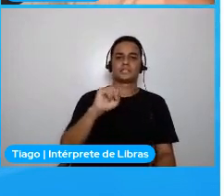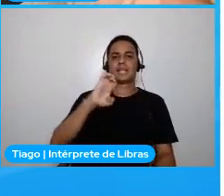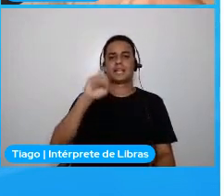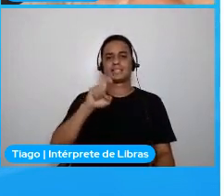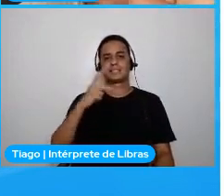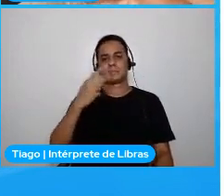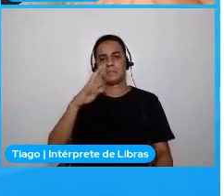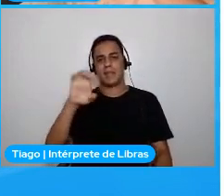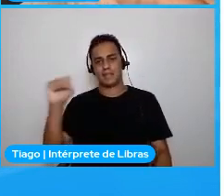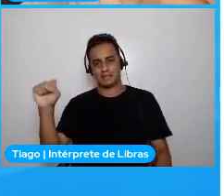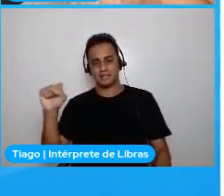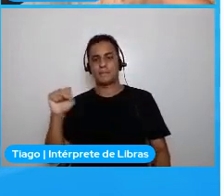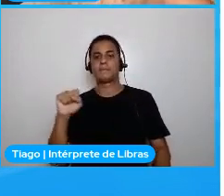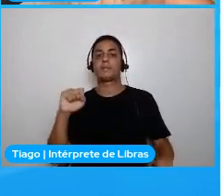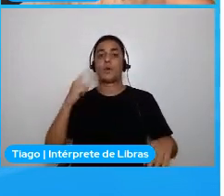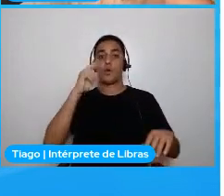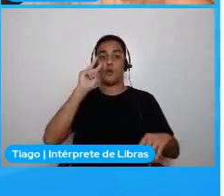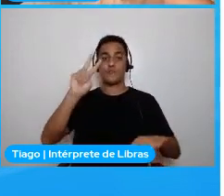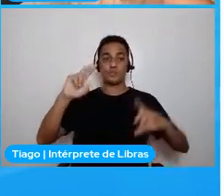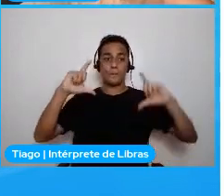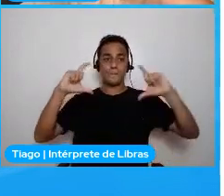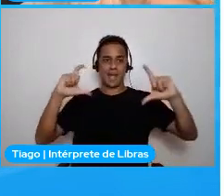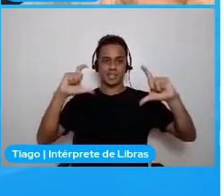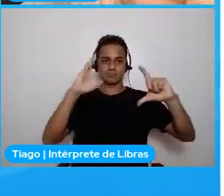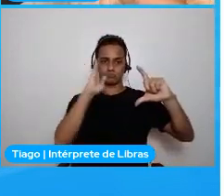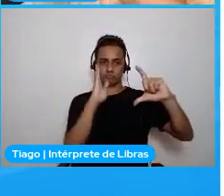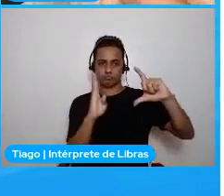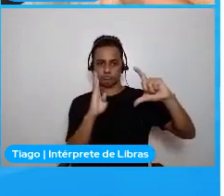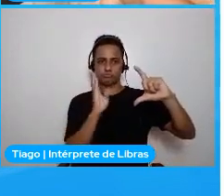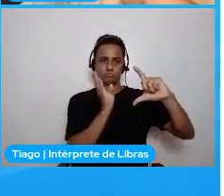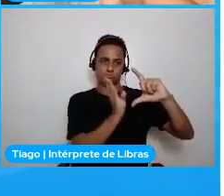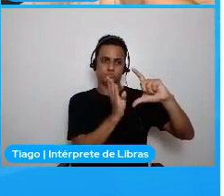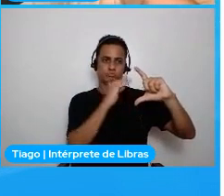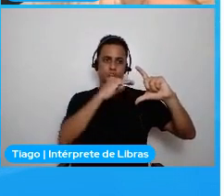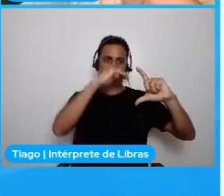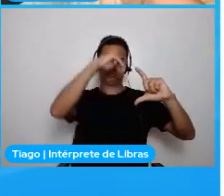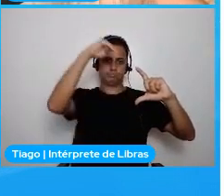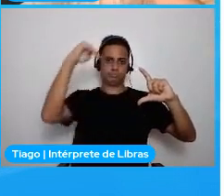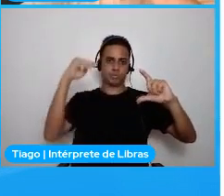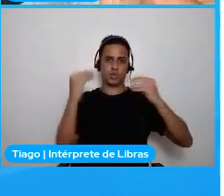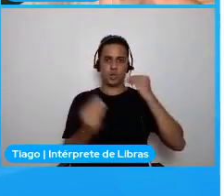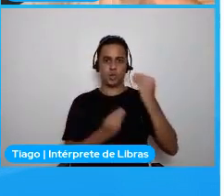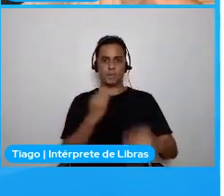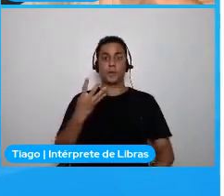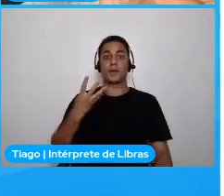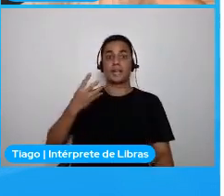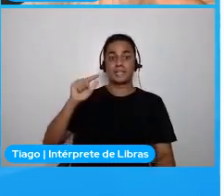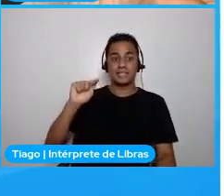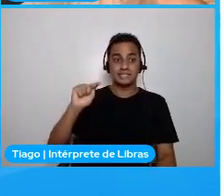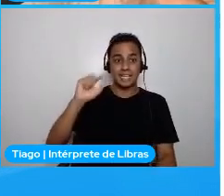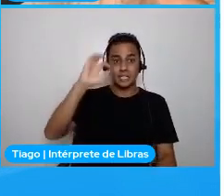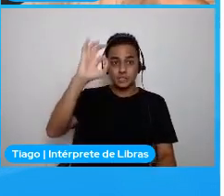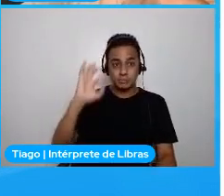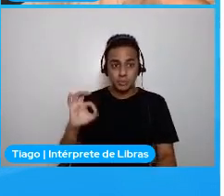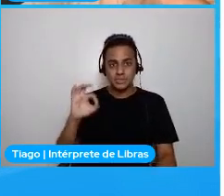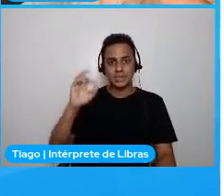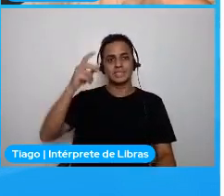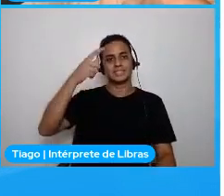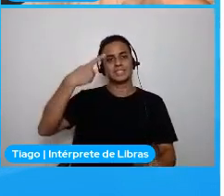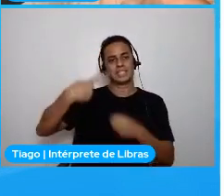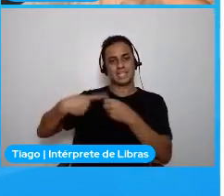una parte de un todo, ¿no? Entonces de toda la inversión, el 47% se lo llevó la Municipalidad de Guayaquil,